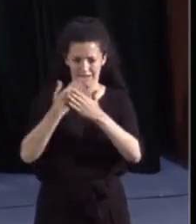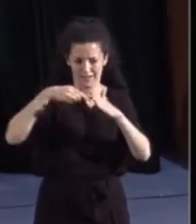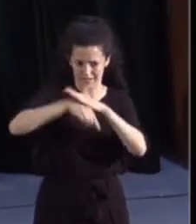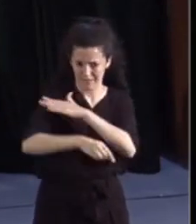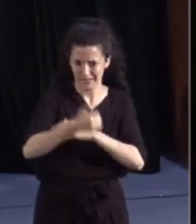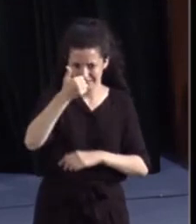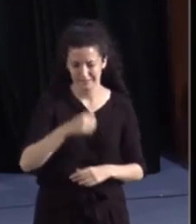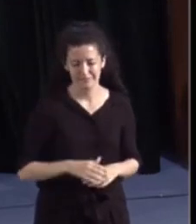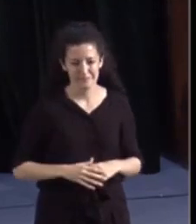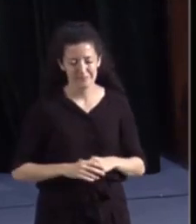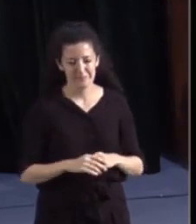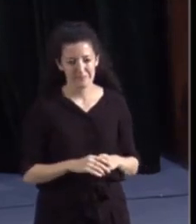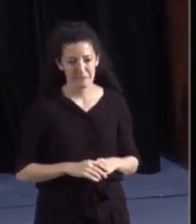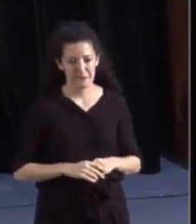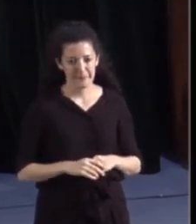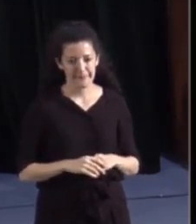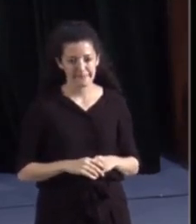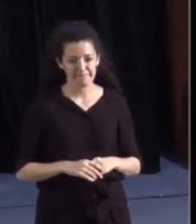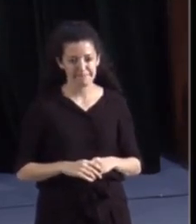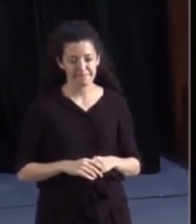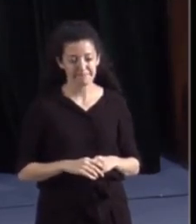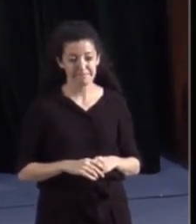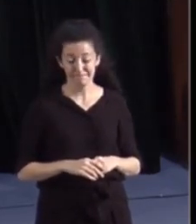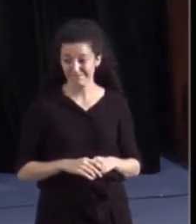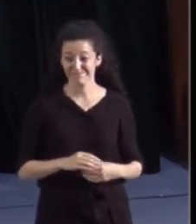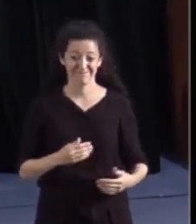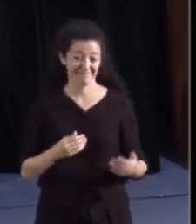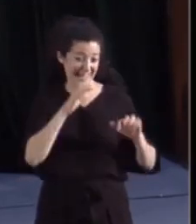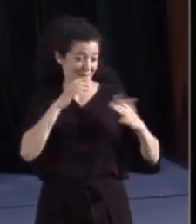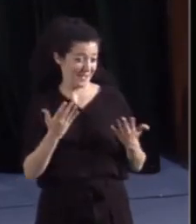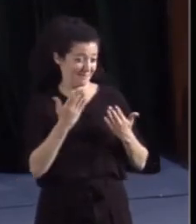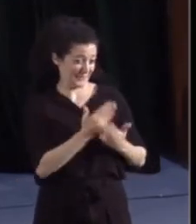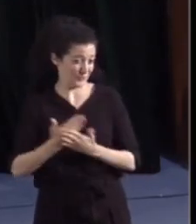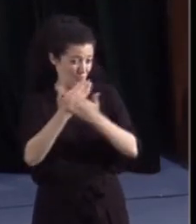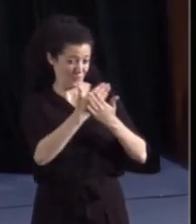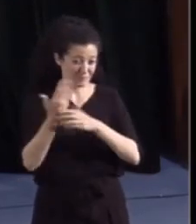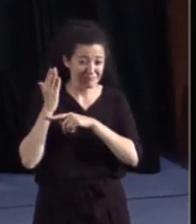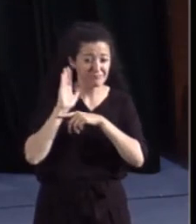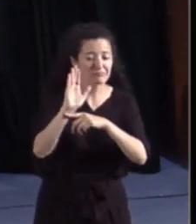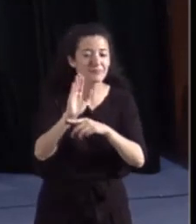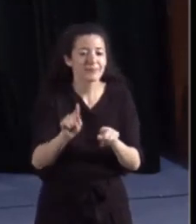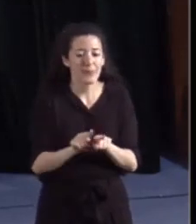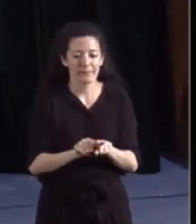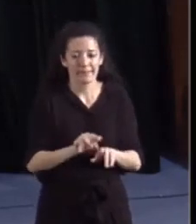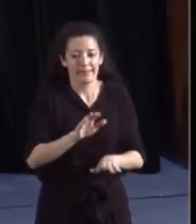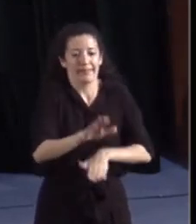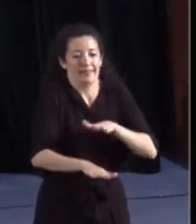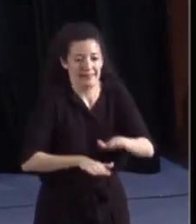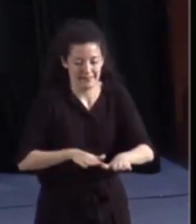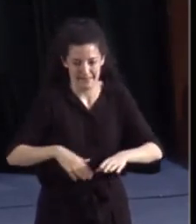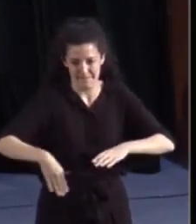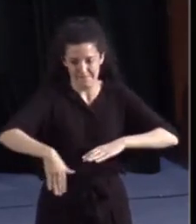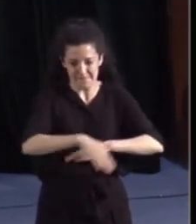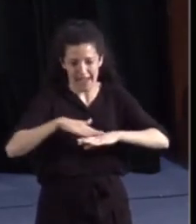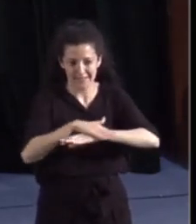visual. Así que el estudio que presentamos es un primer estudio que intenta dar un paso para ver un par